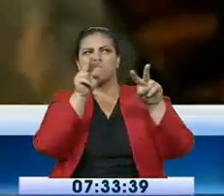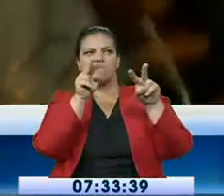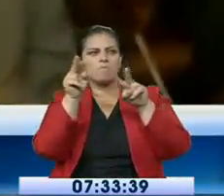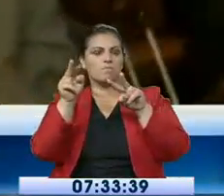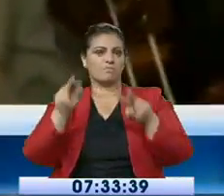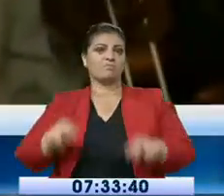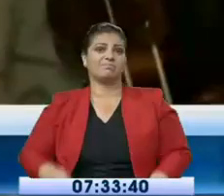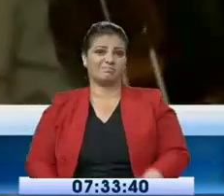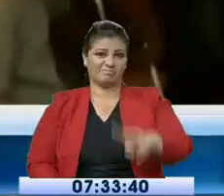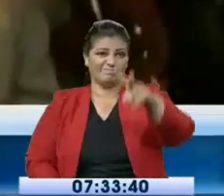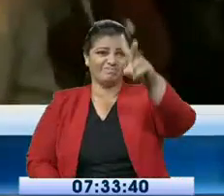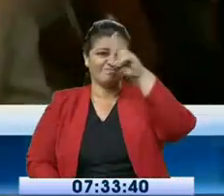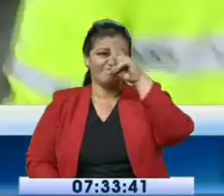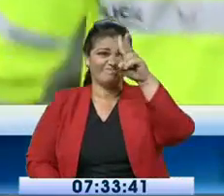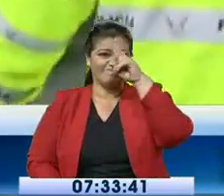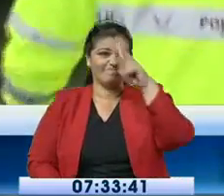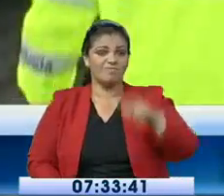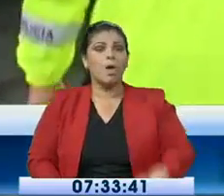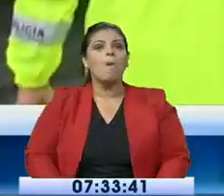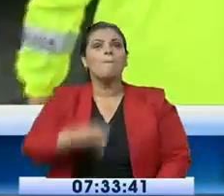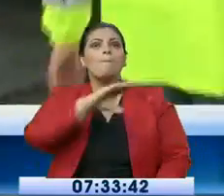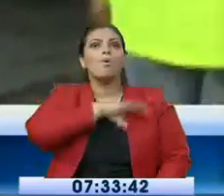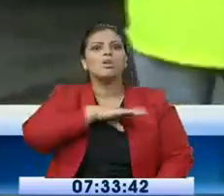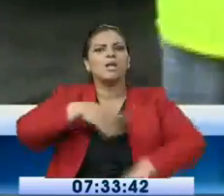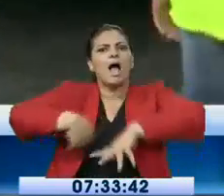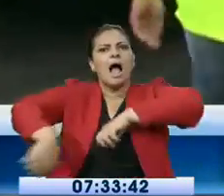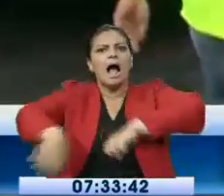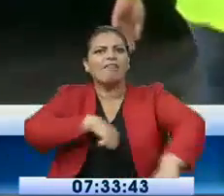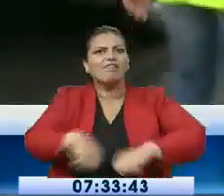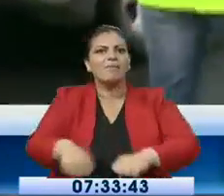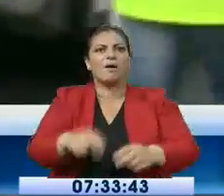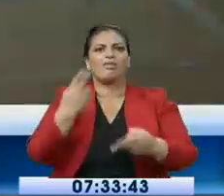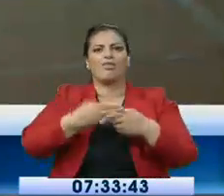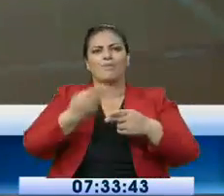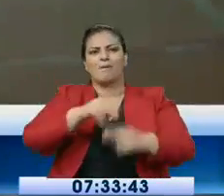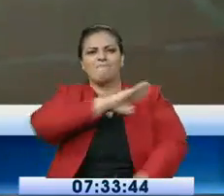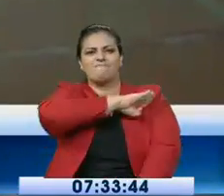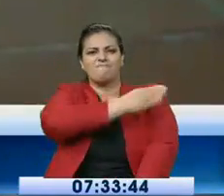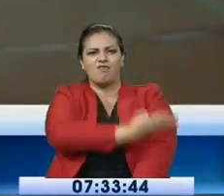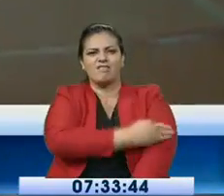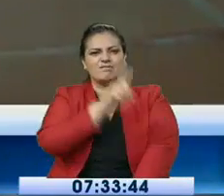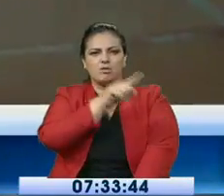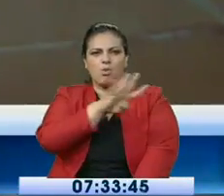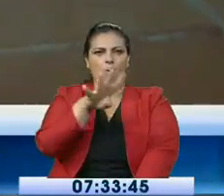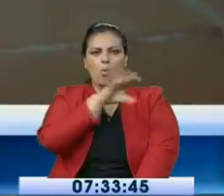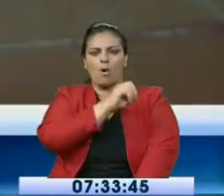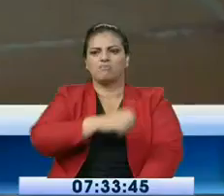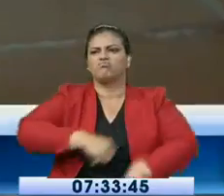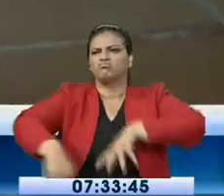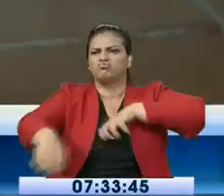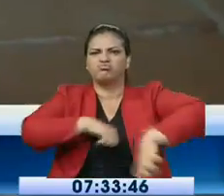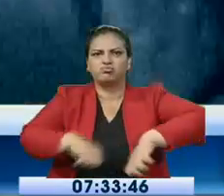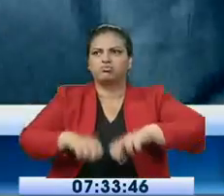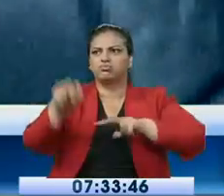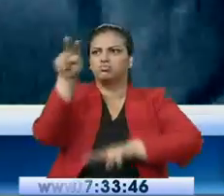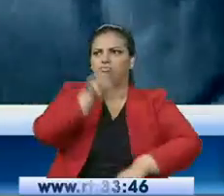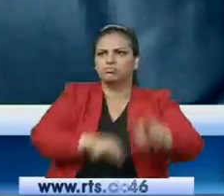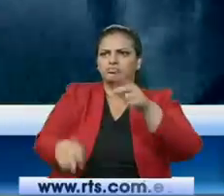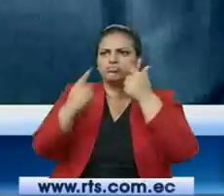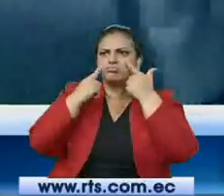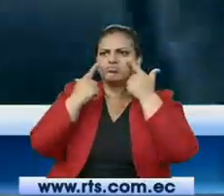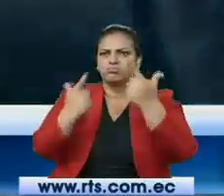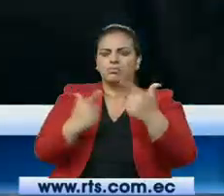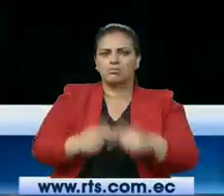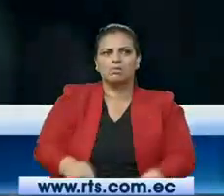En la operación Fortaleza 140 fueron detenidos los restantes, entre ellos alias Coliflor, supuesto líder de la organización que actuaba